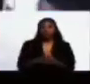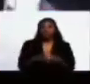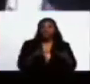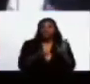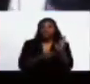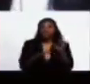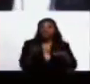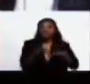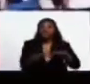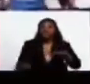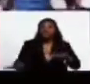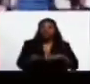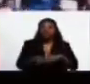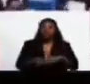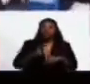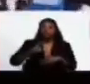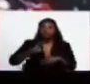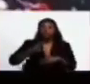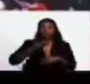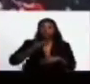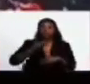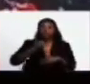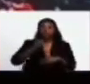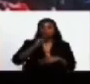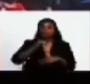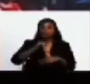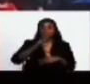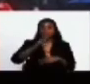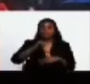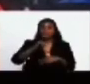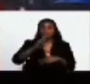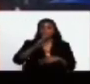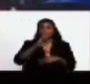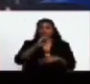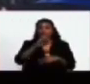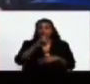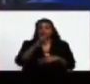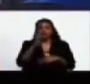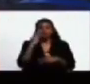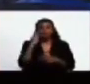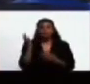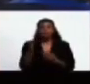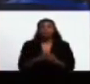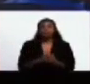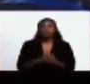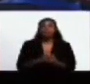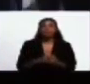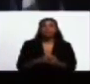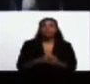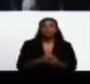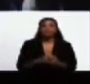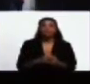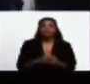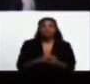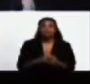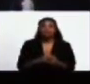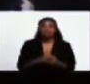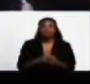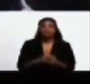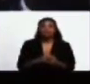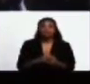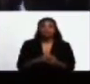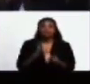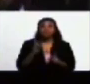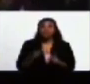sector Chimpire, Las Mesetas, Trujillo, municipio de San Rafael de Carvajal.